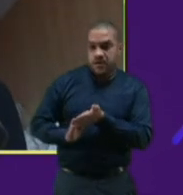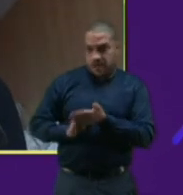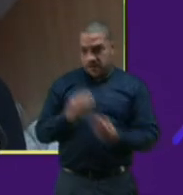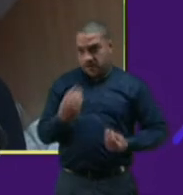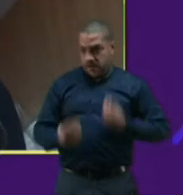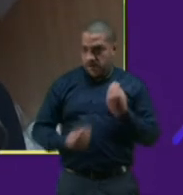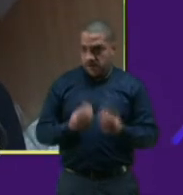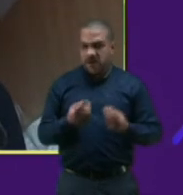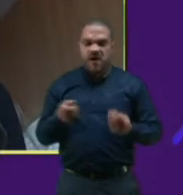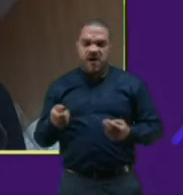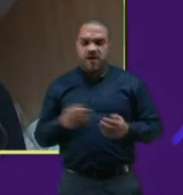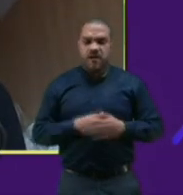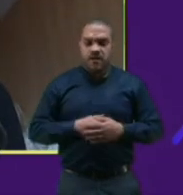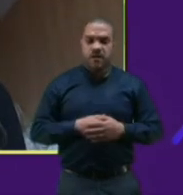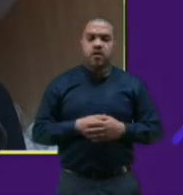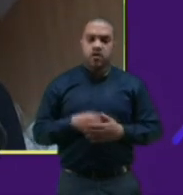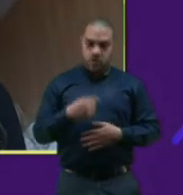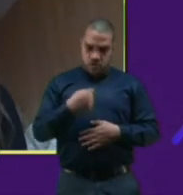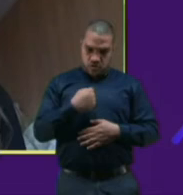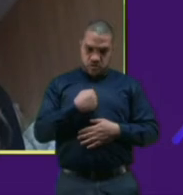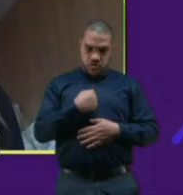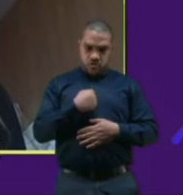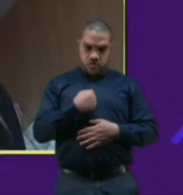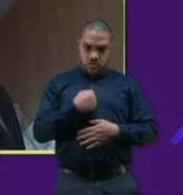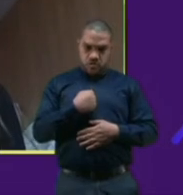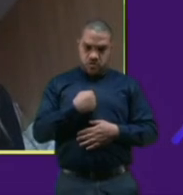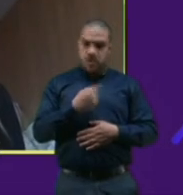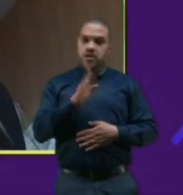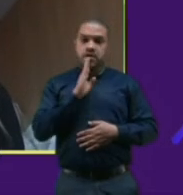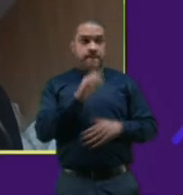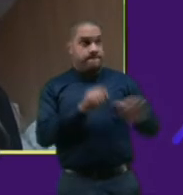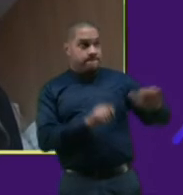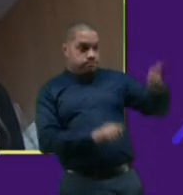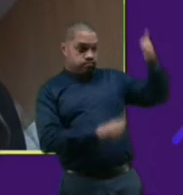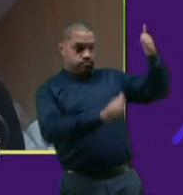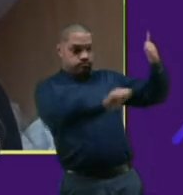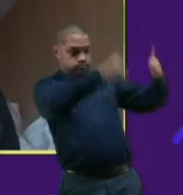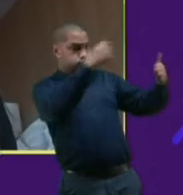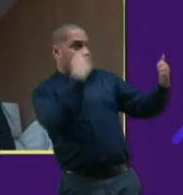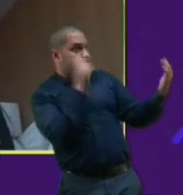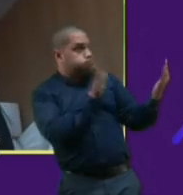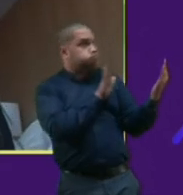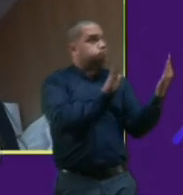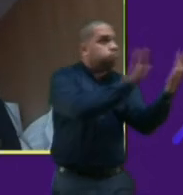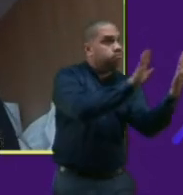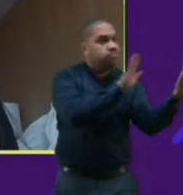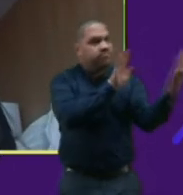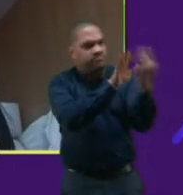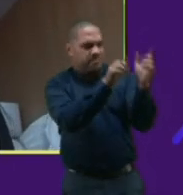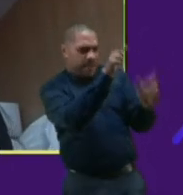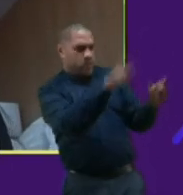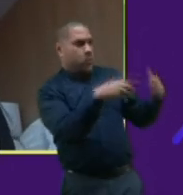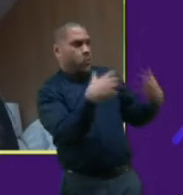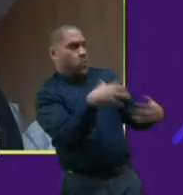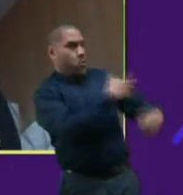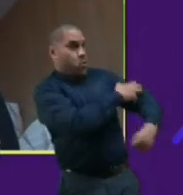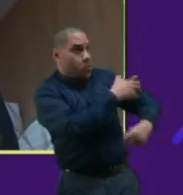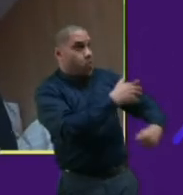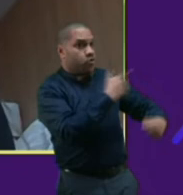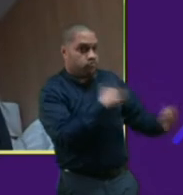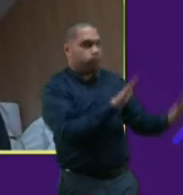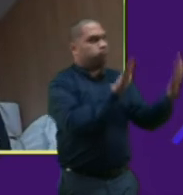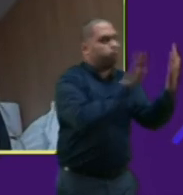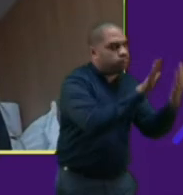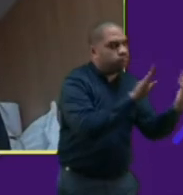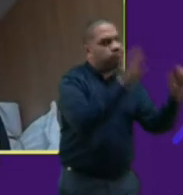hice fue ir y hablar con los grandes entrepreneurs de este país. Entonces, hablé con Rodrigo, hablé con sus socios